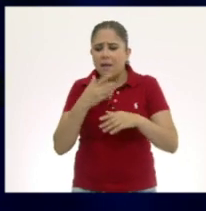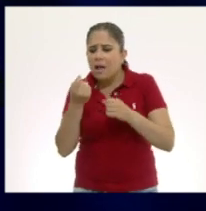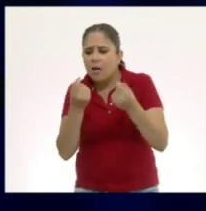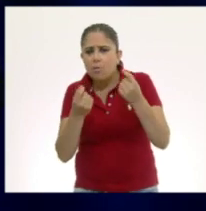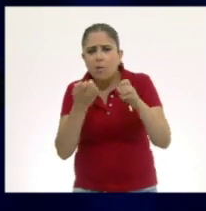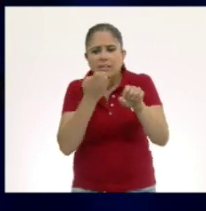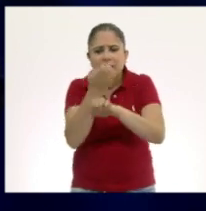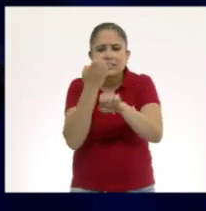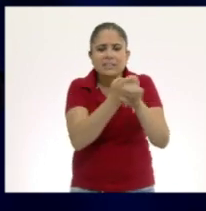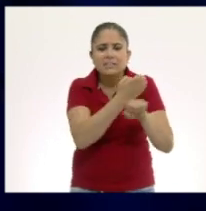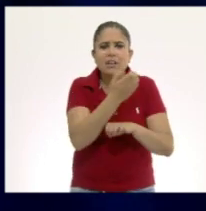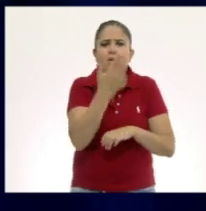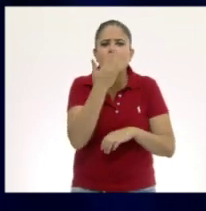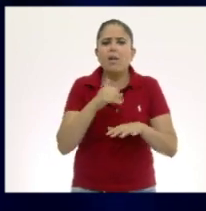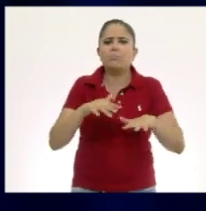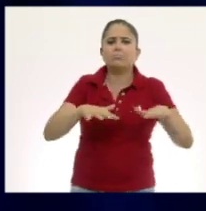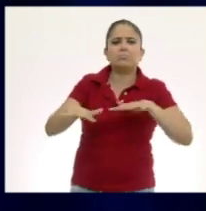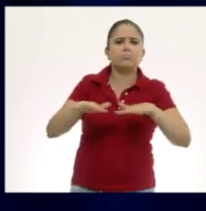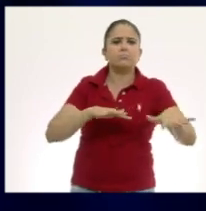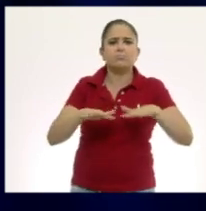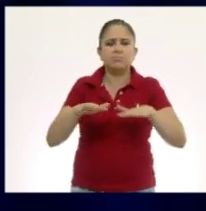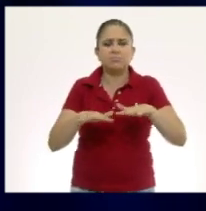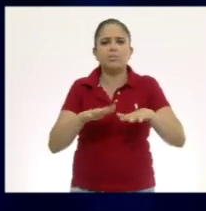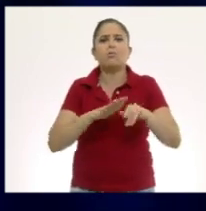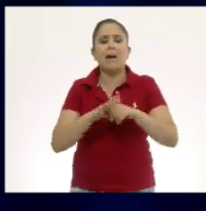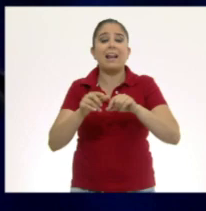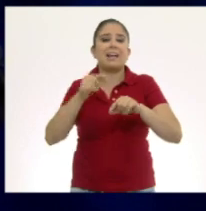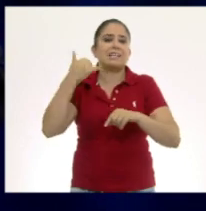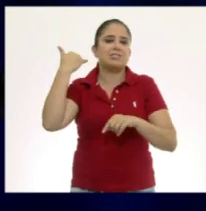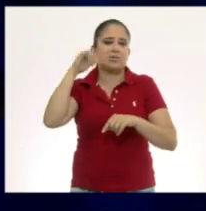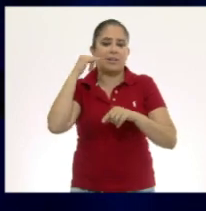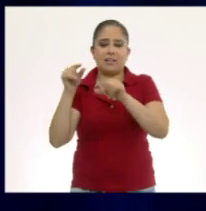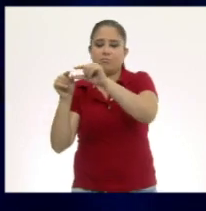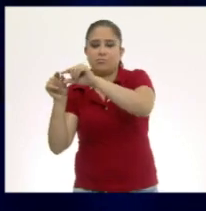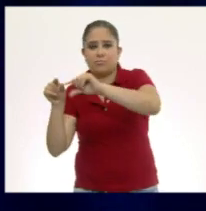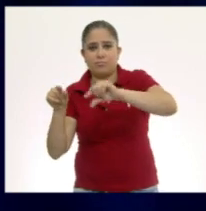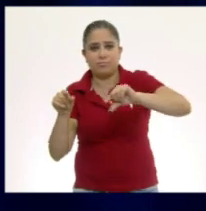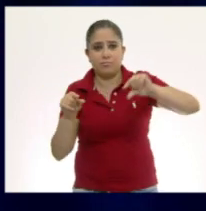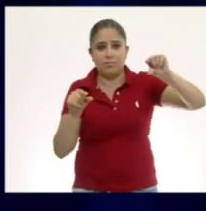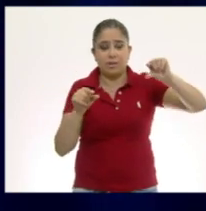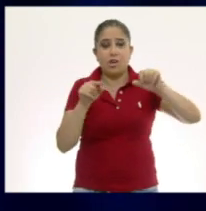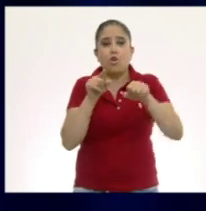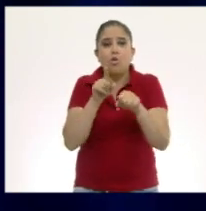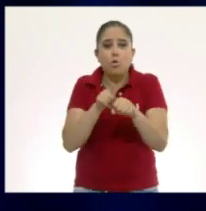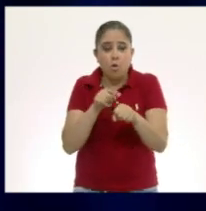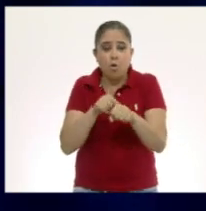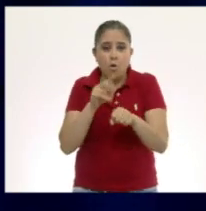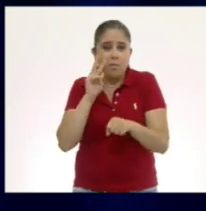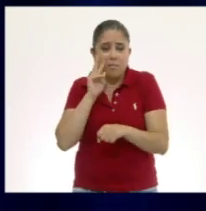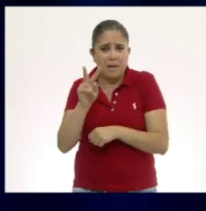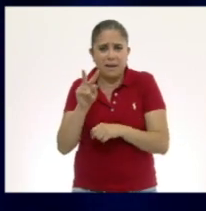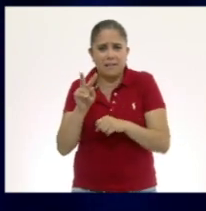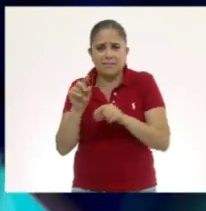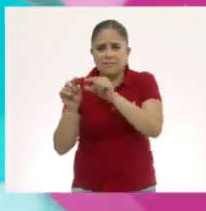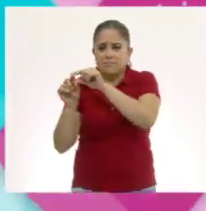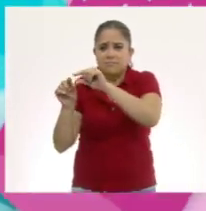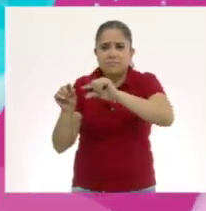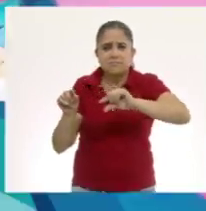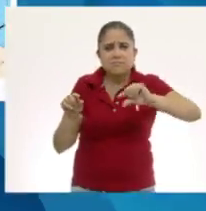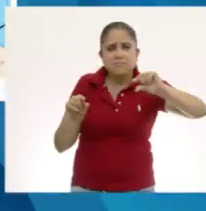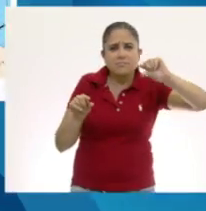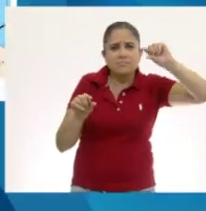tipo. Y estamos hablando de lo que es la península de Yucatán, y se ve en el mapa, el color lo dice claramente. Ahí,